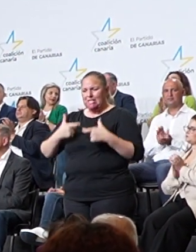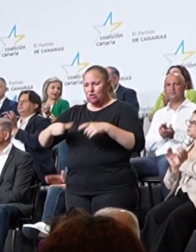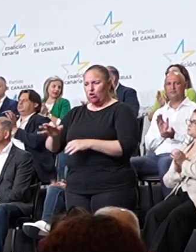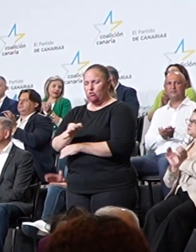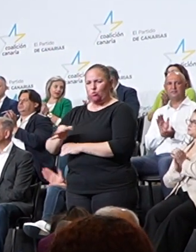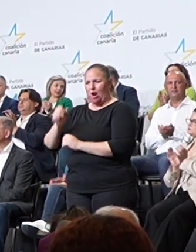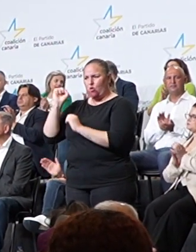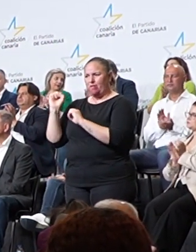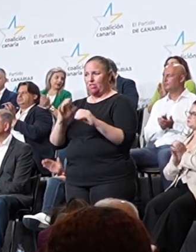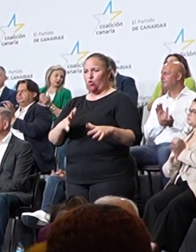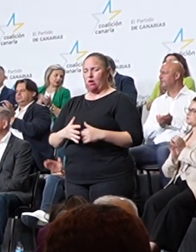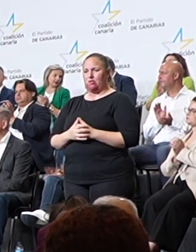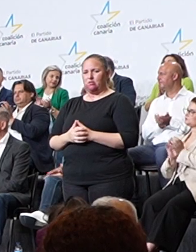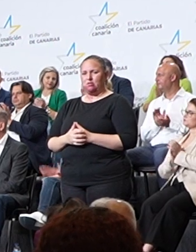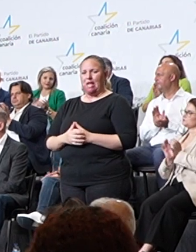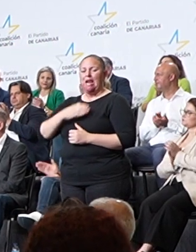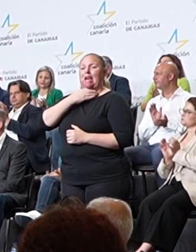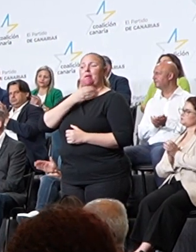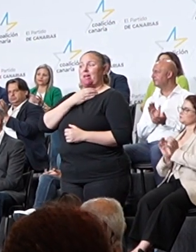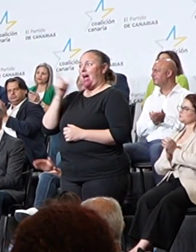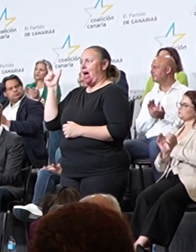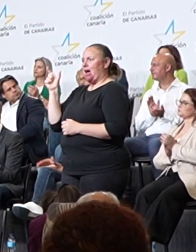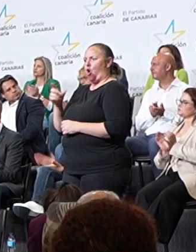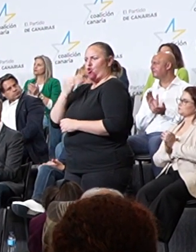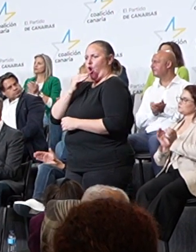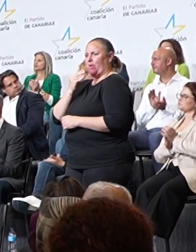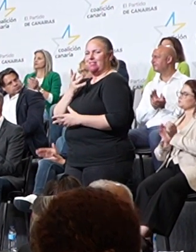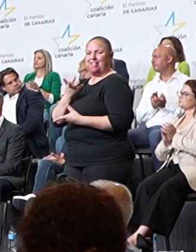se le quitan las becas a los jóvenes más preparados.